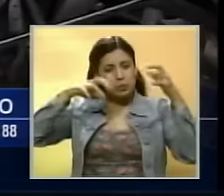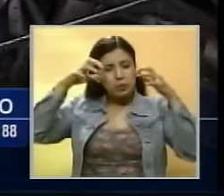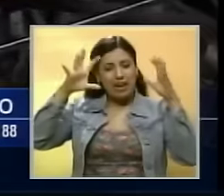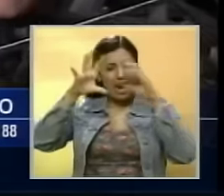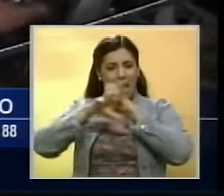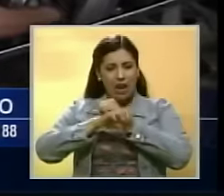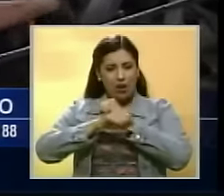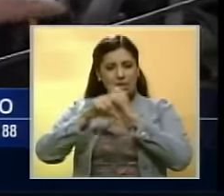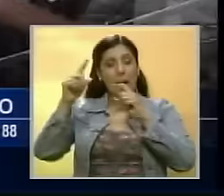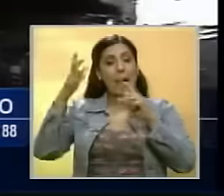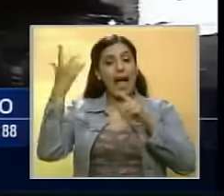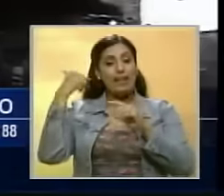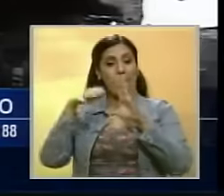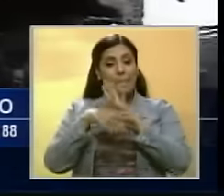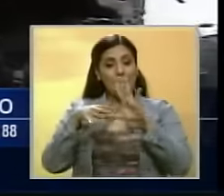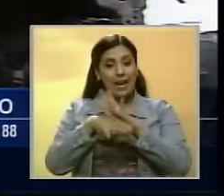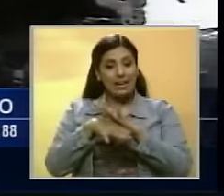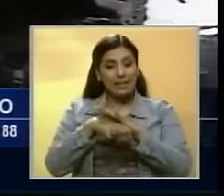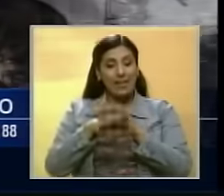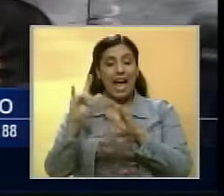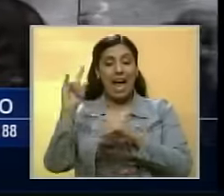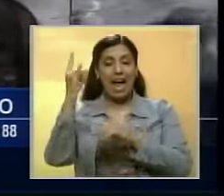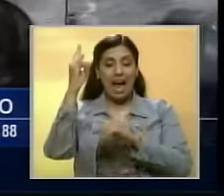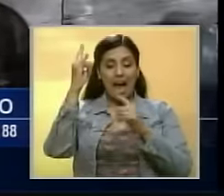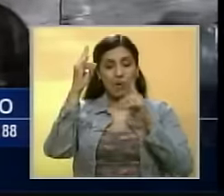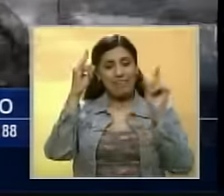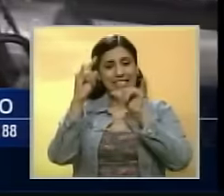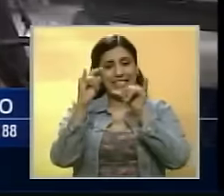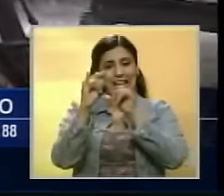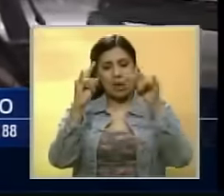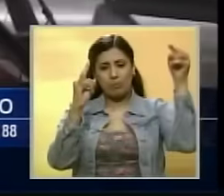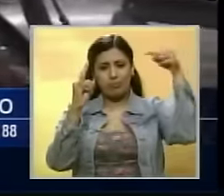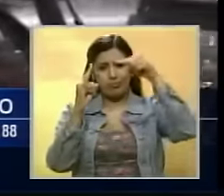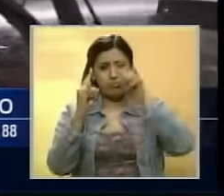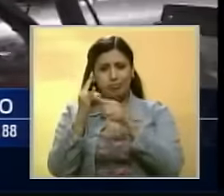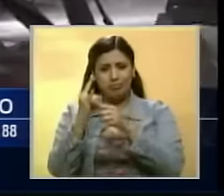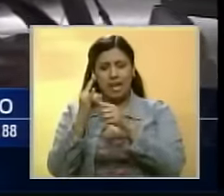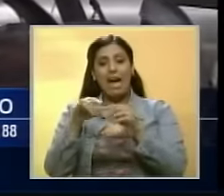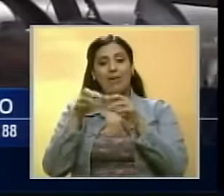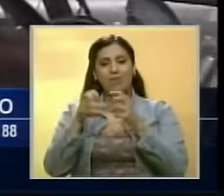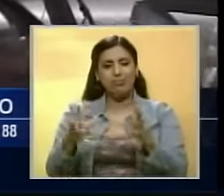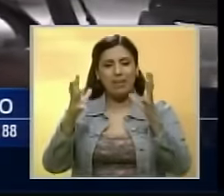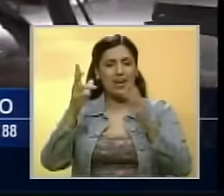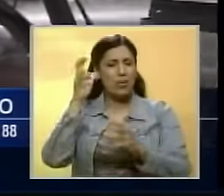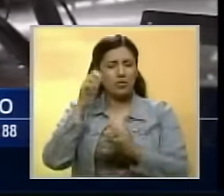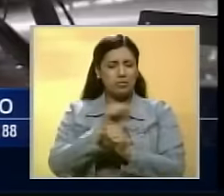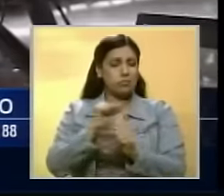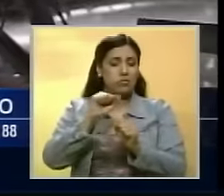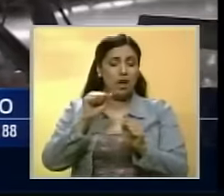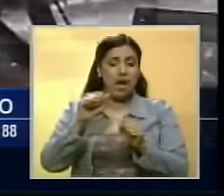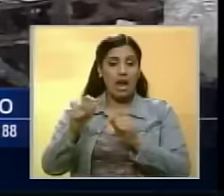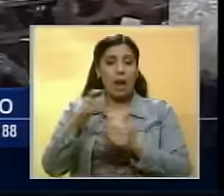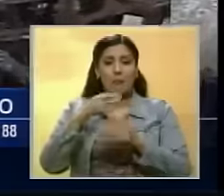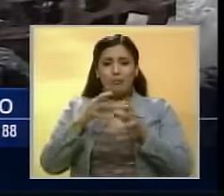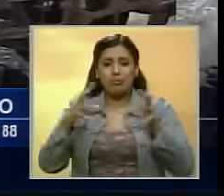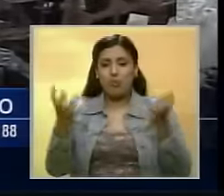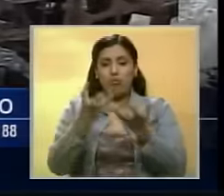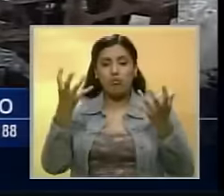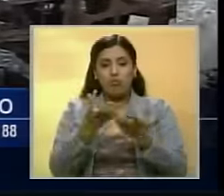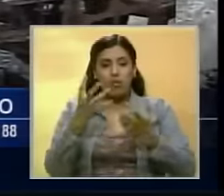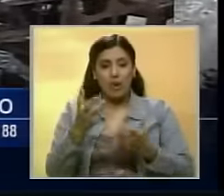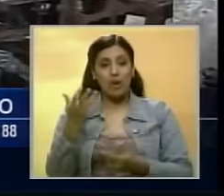horas de la noche del martes en un árbol de una vivienda cercana al taller vecinos destacaron que escucharon un estruendo y la rápida propagación del